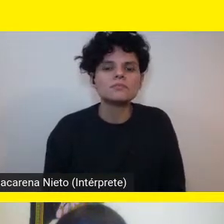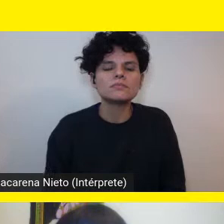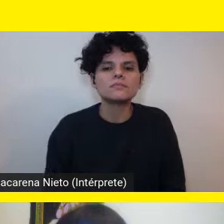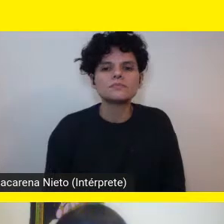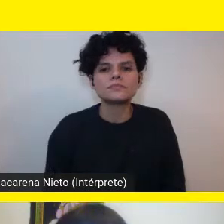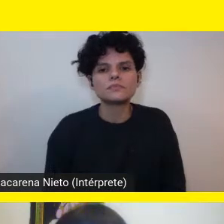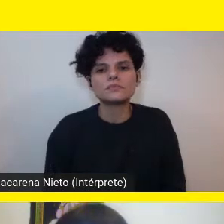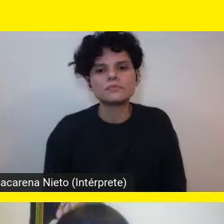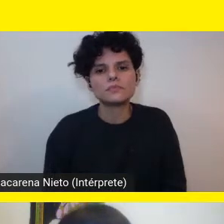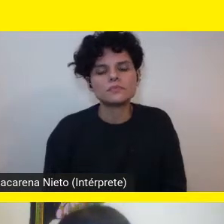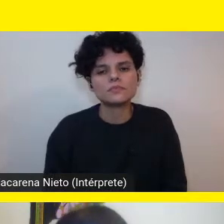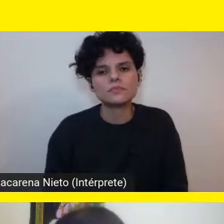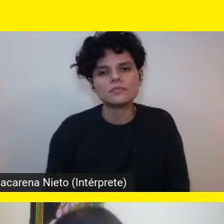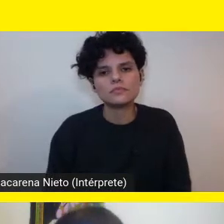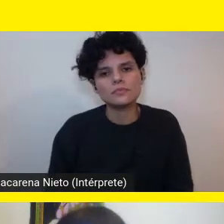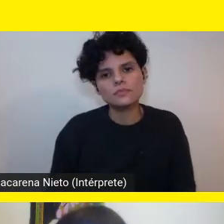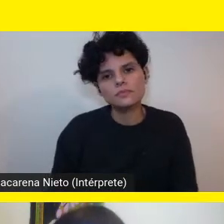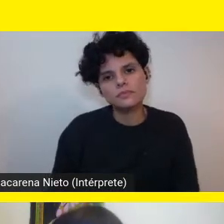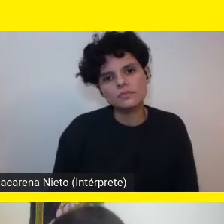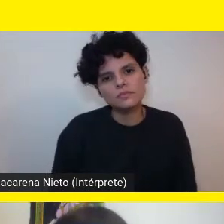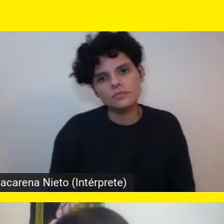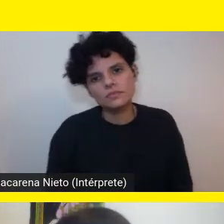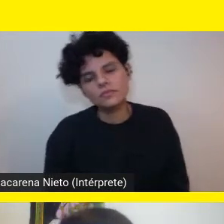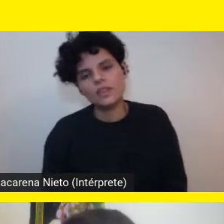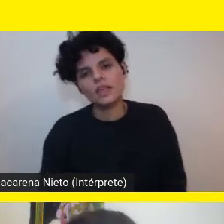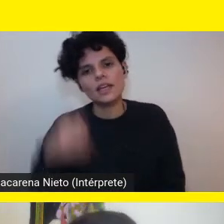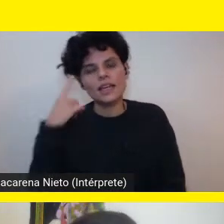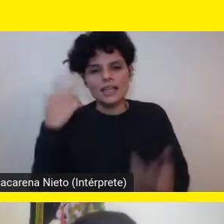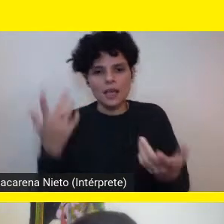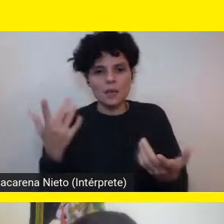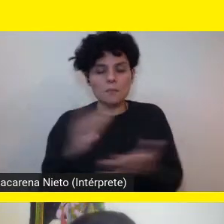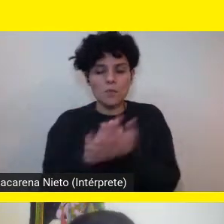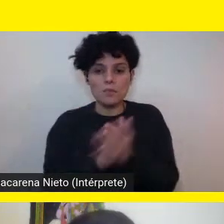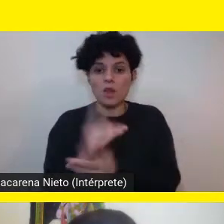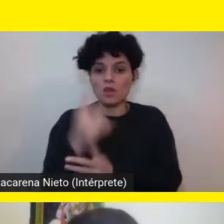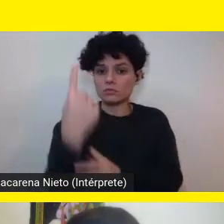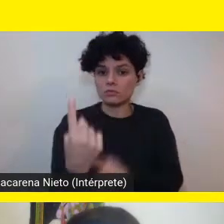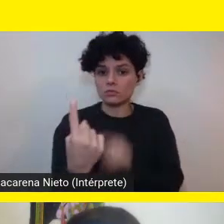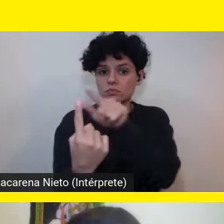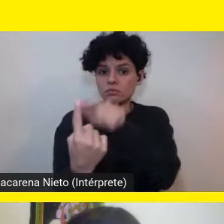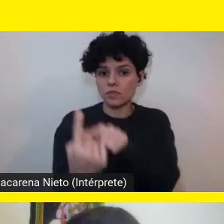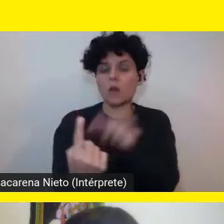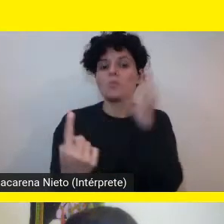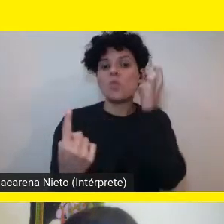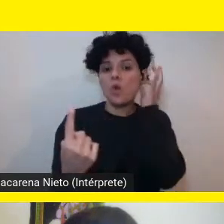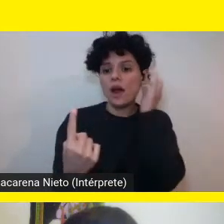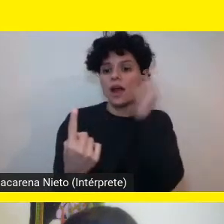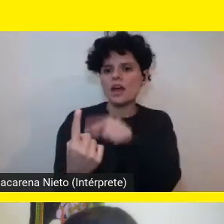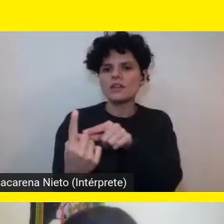que por un lado promueve una forma de mujer, una forma de maternidad